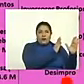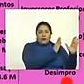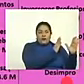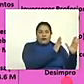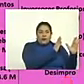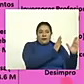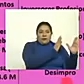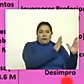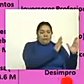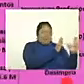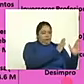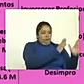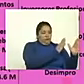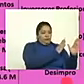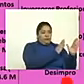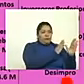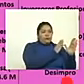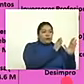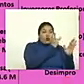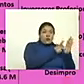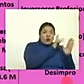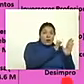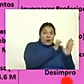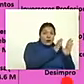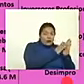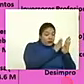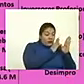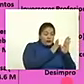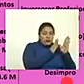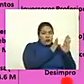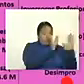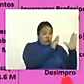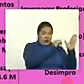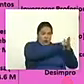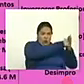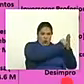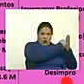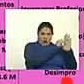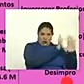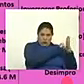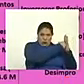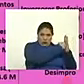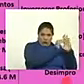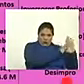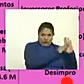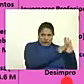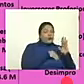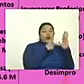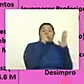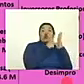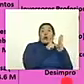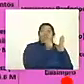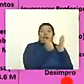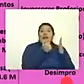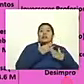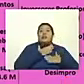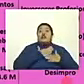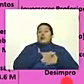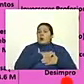En el año 2010, permítame en este paréntesis, soy el primero en Colombia